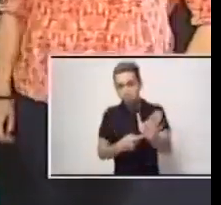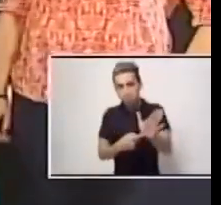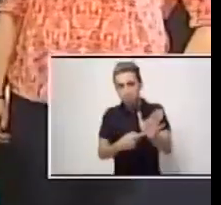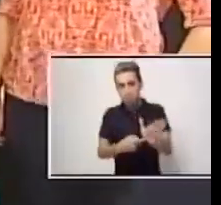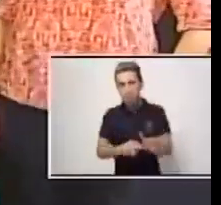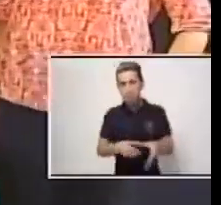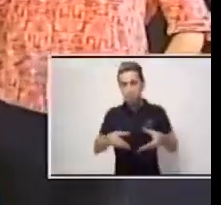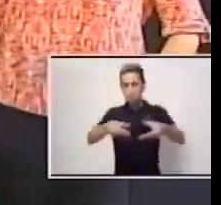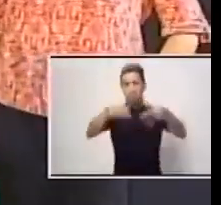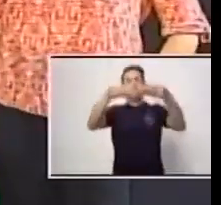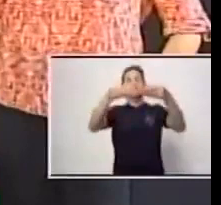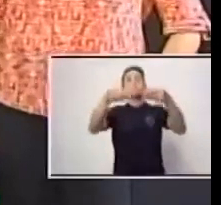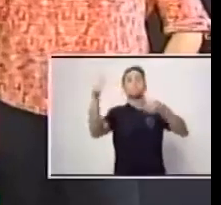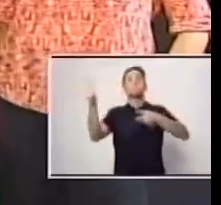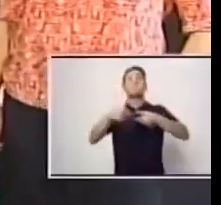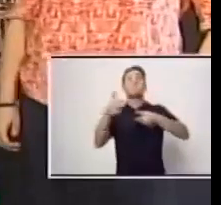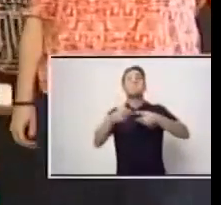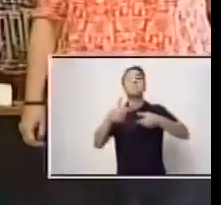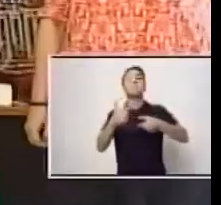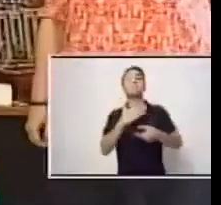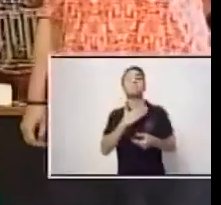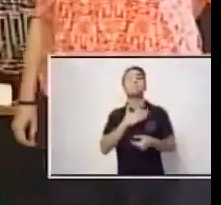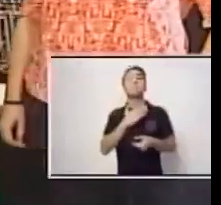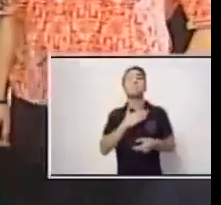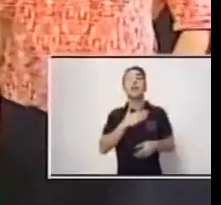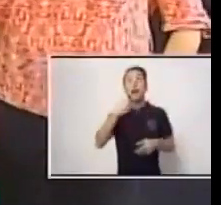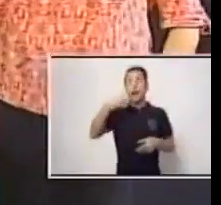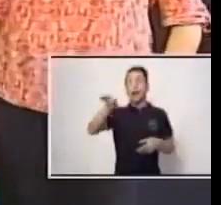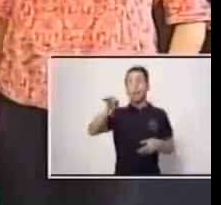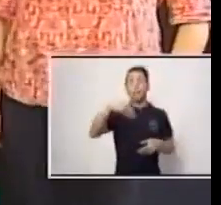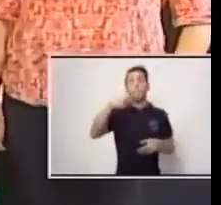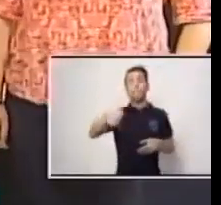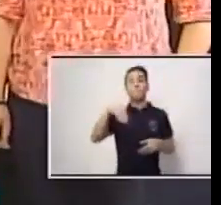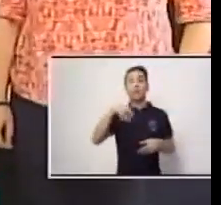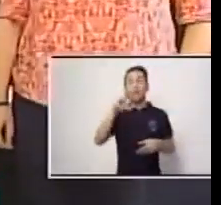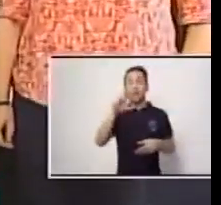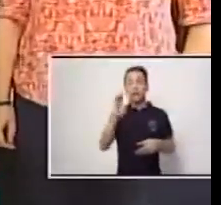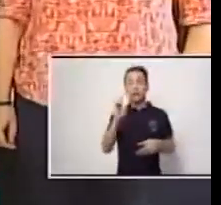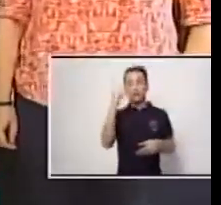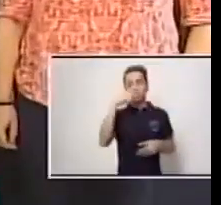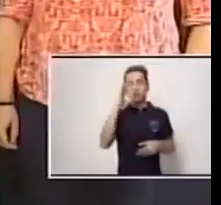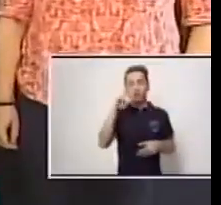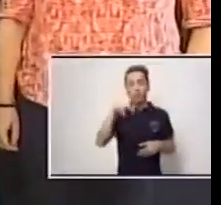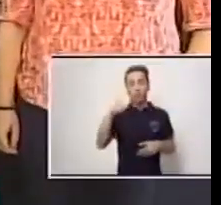un instrumento que se llama una campana resonadora. Y suena así.